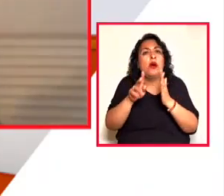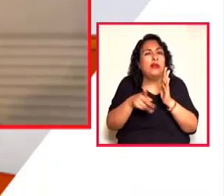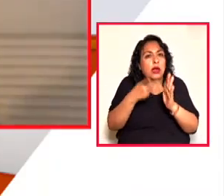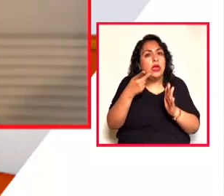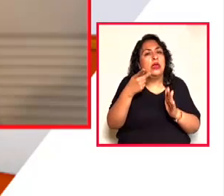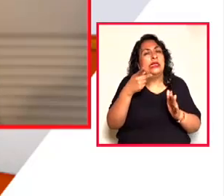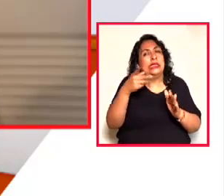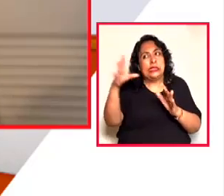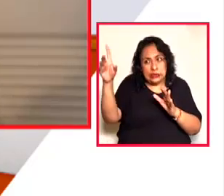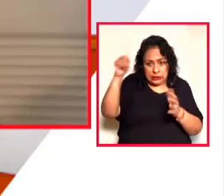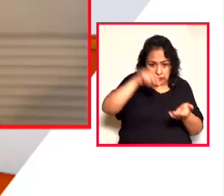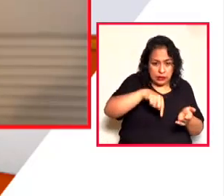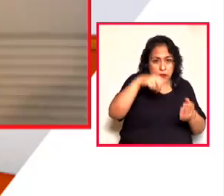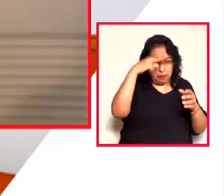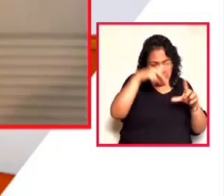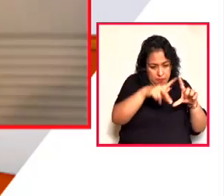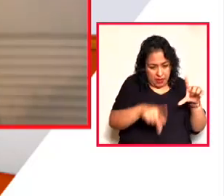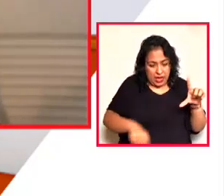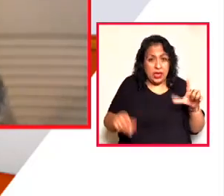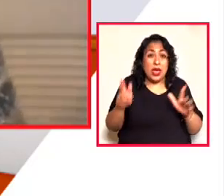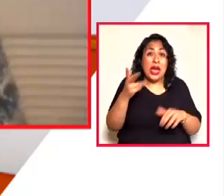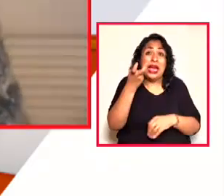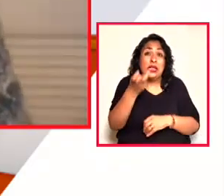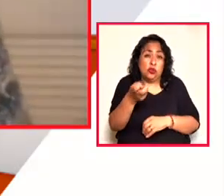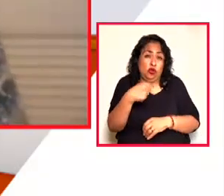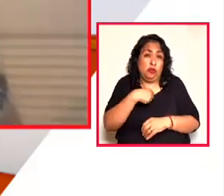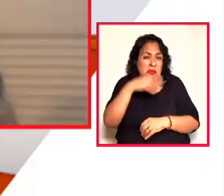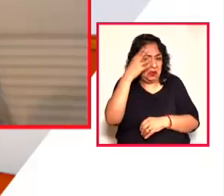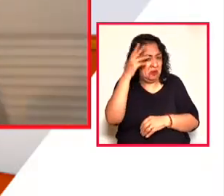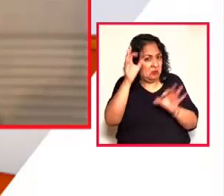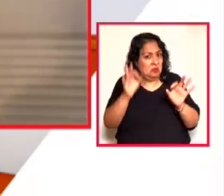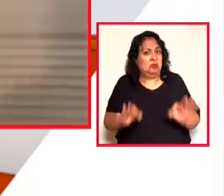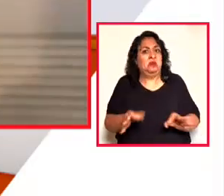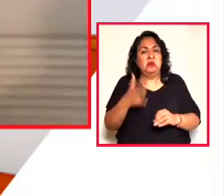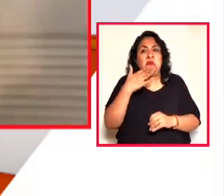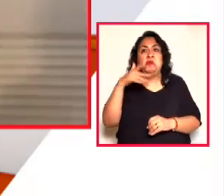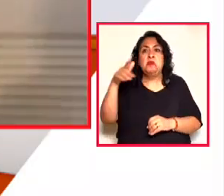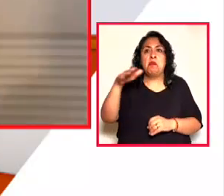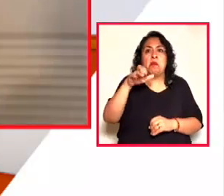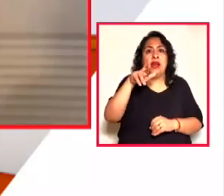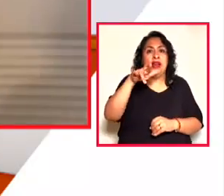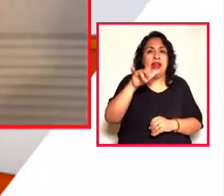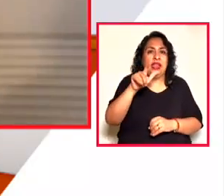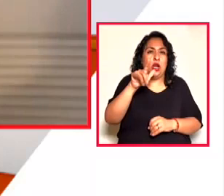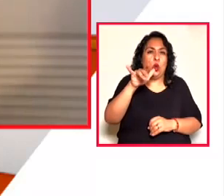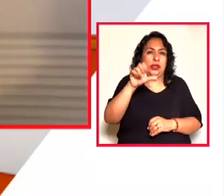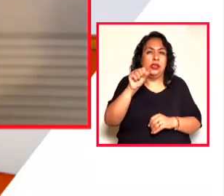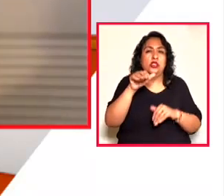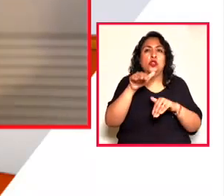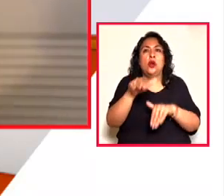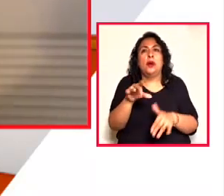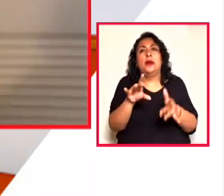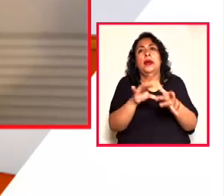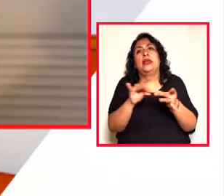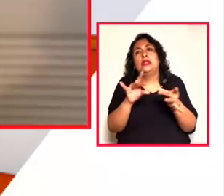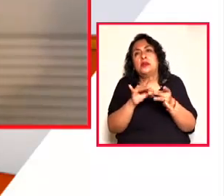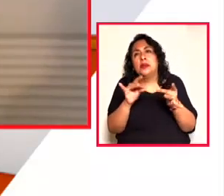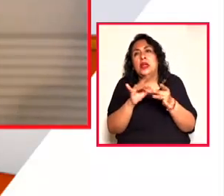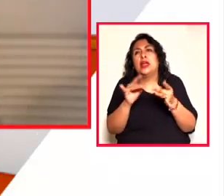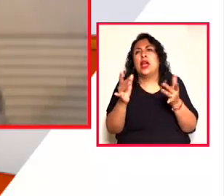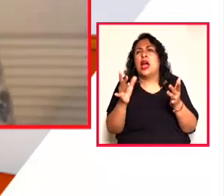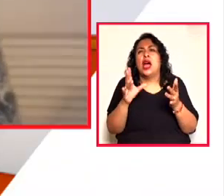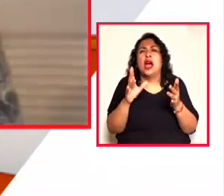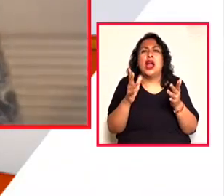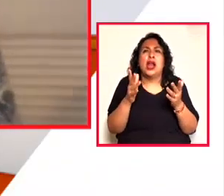México. Y en ese sentido me parece algo muy original que hizo María Luisa, de hablar, ¿no?, de manera sesgada, de